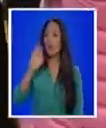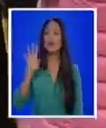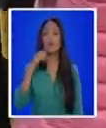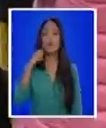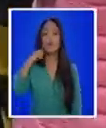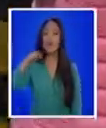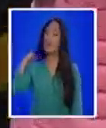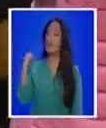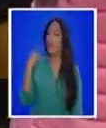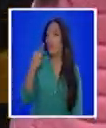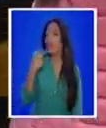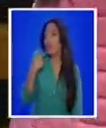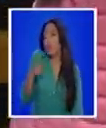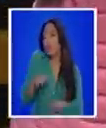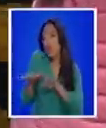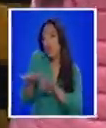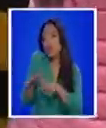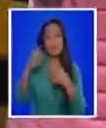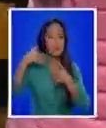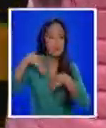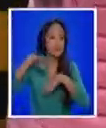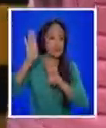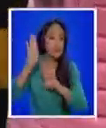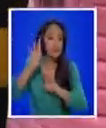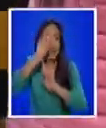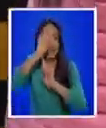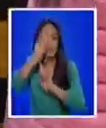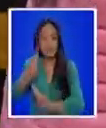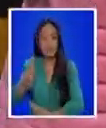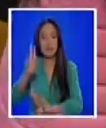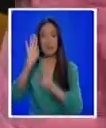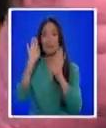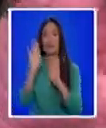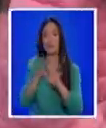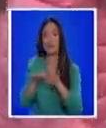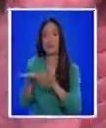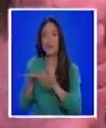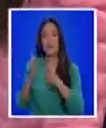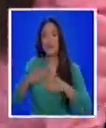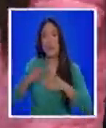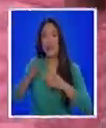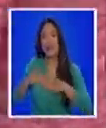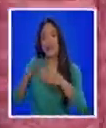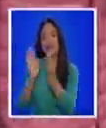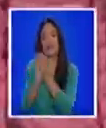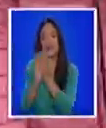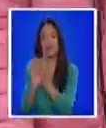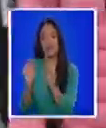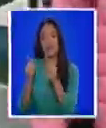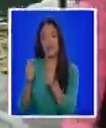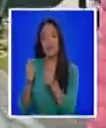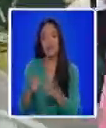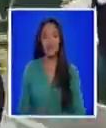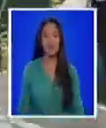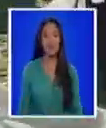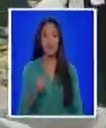ya sé, ellos dicen que coordinación, pues está bien, fue coordinación. Felicidades, ya. Felicitaciones del Comité